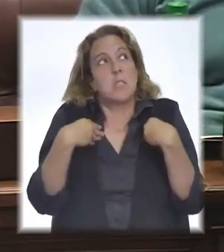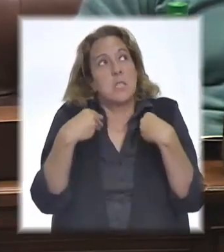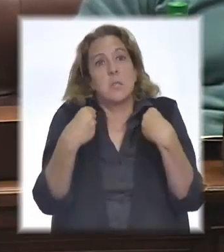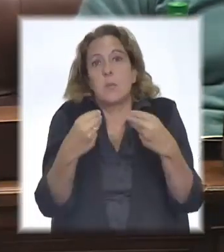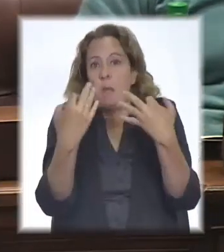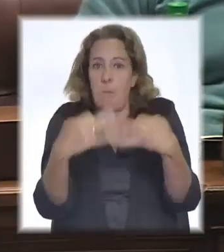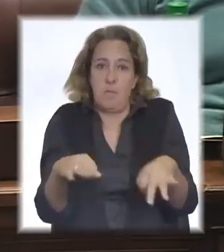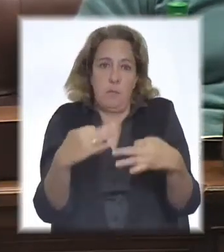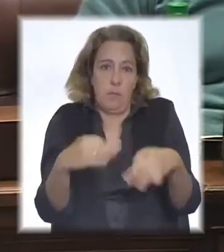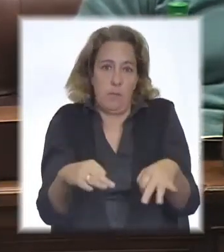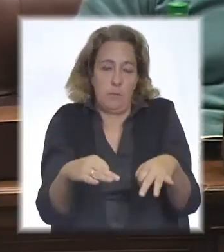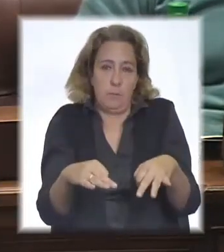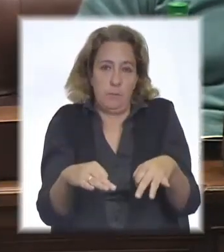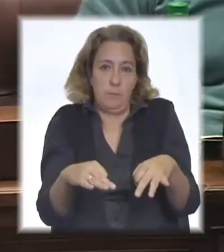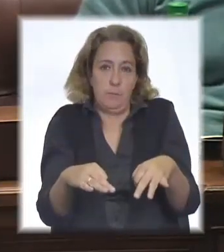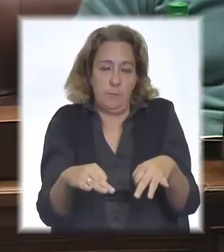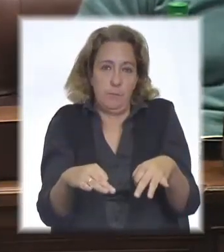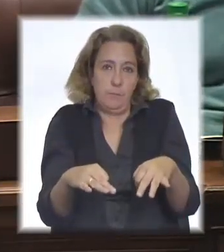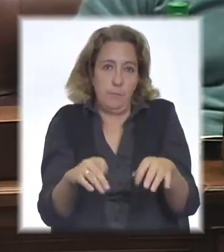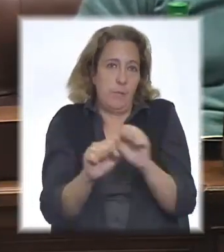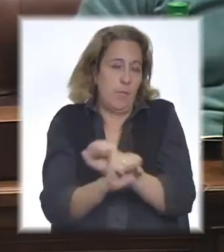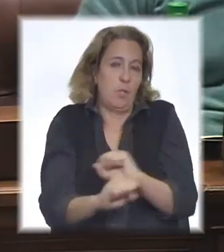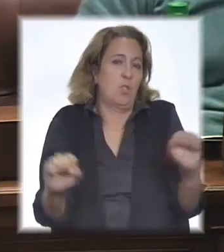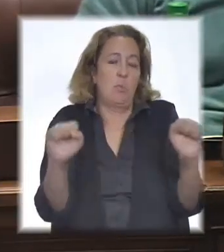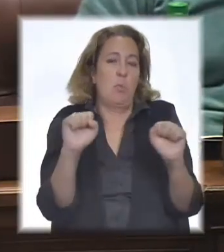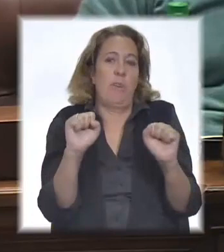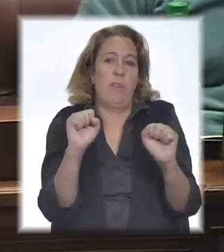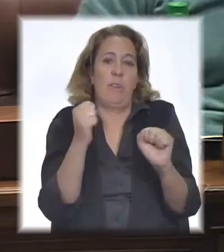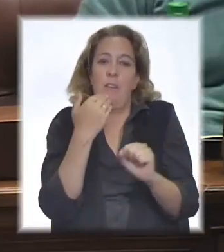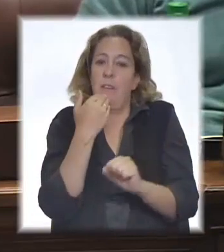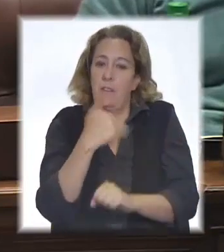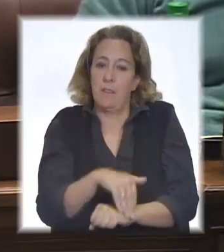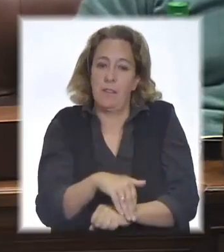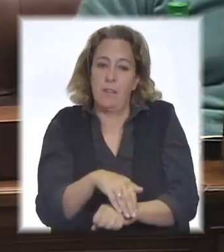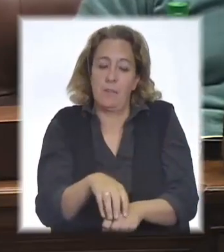específica y no se puede entender